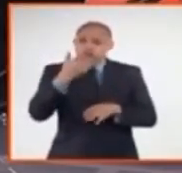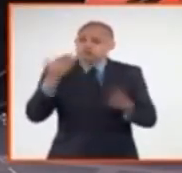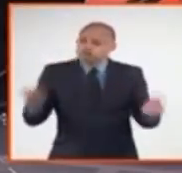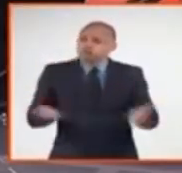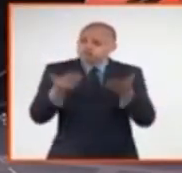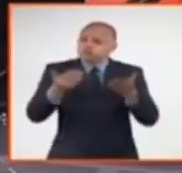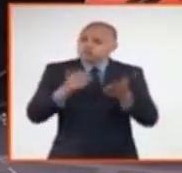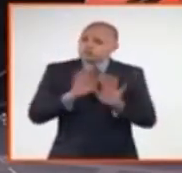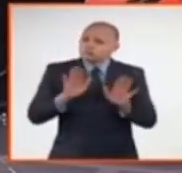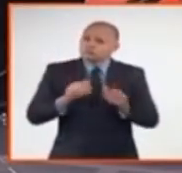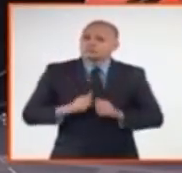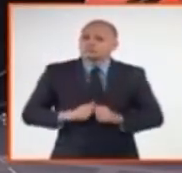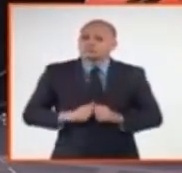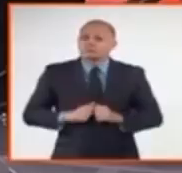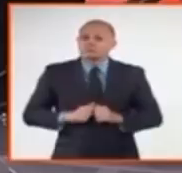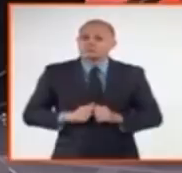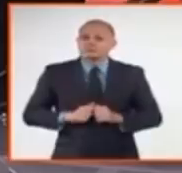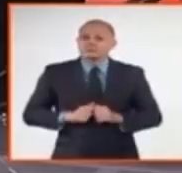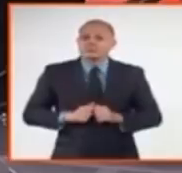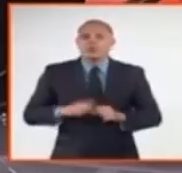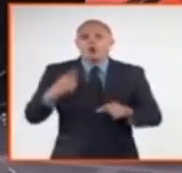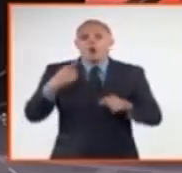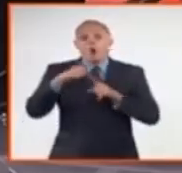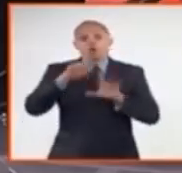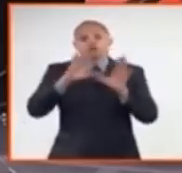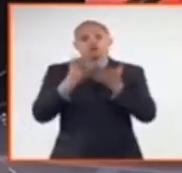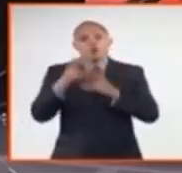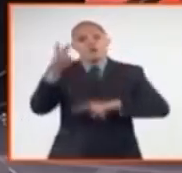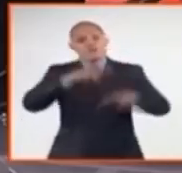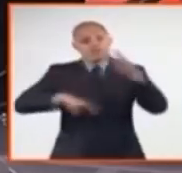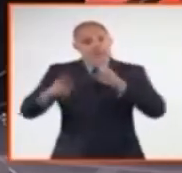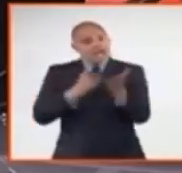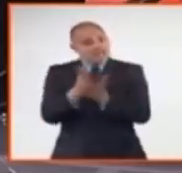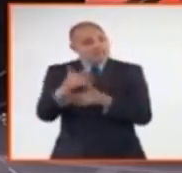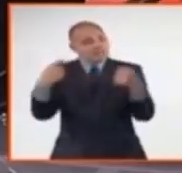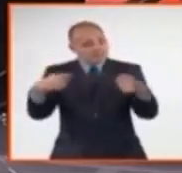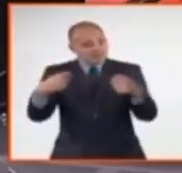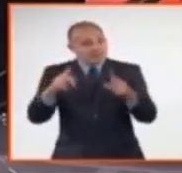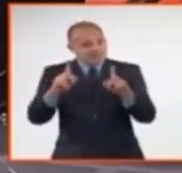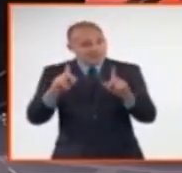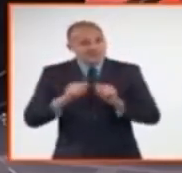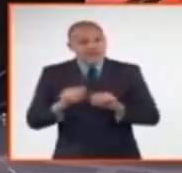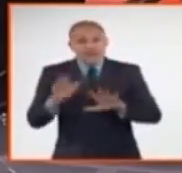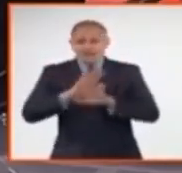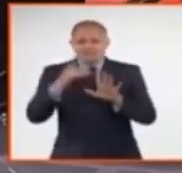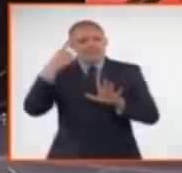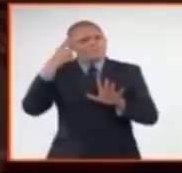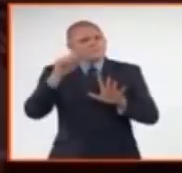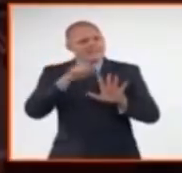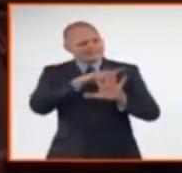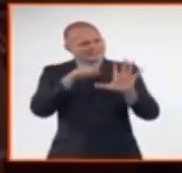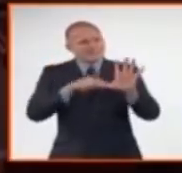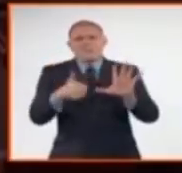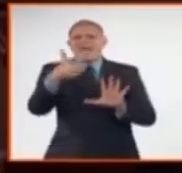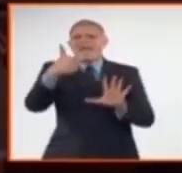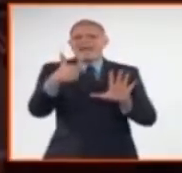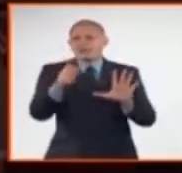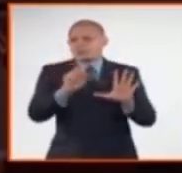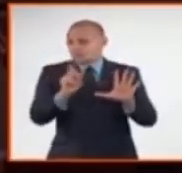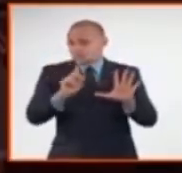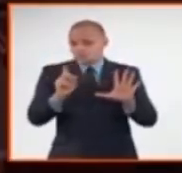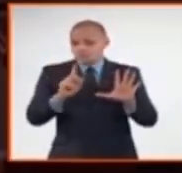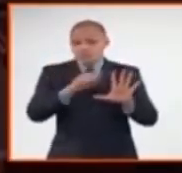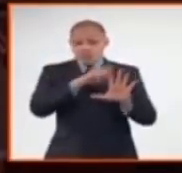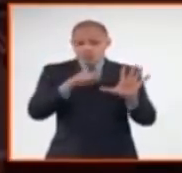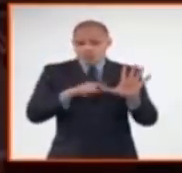qué la investigación no se parece es decir el hecho de que se obtuvo a dallas y que fuera la primera vacuna pues